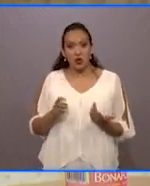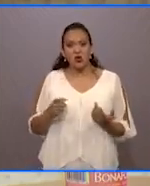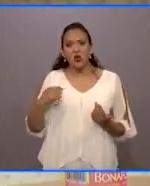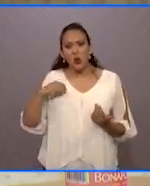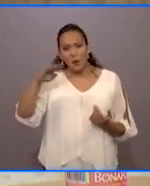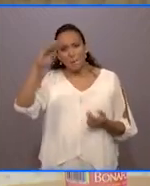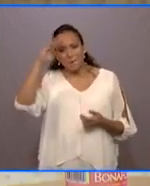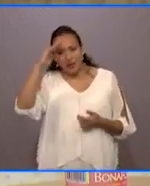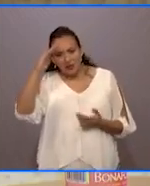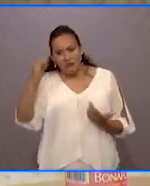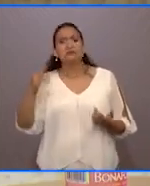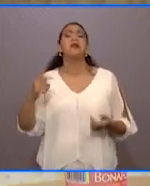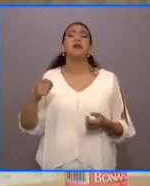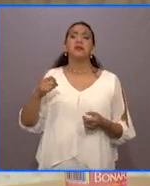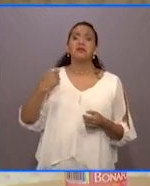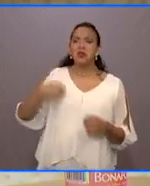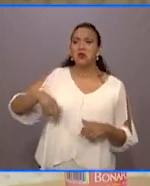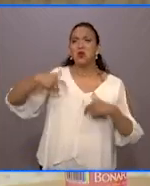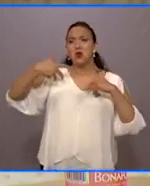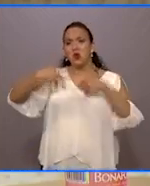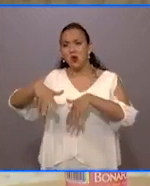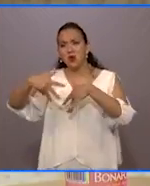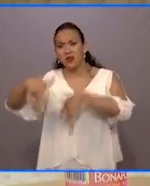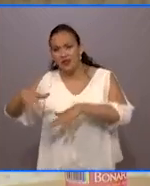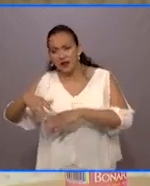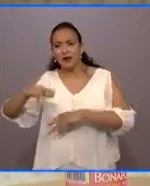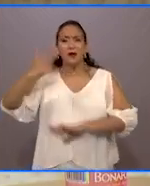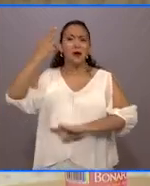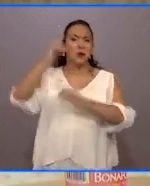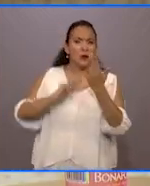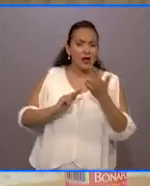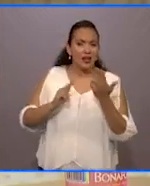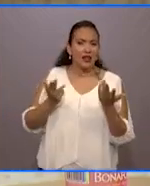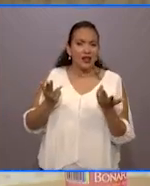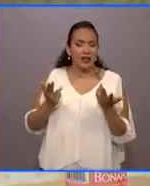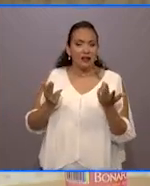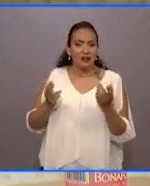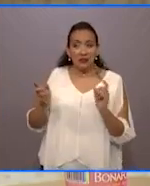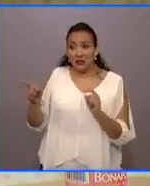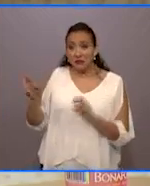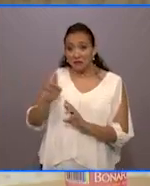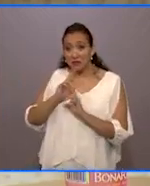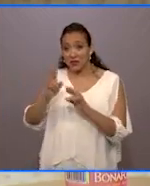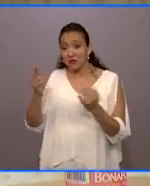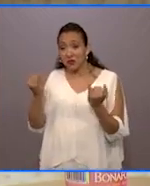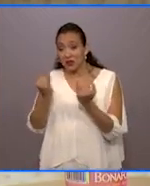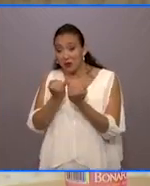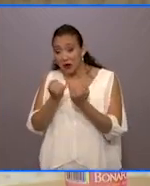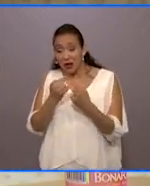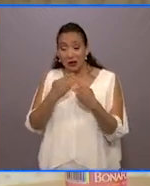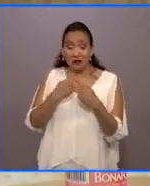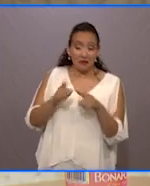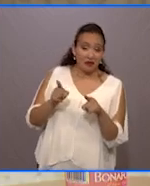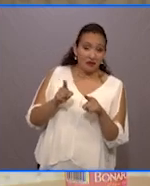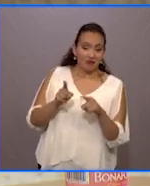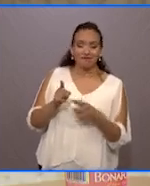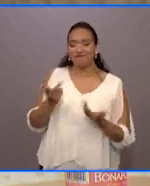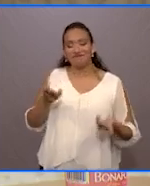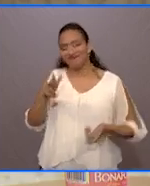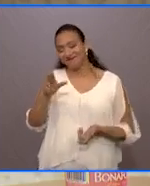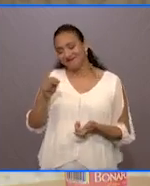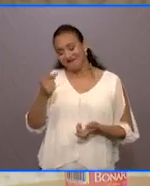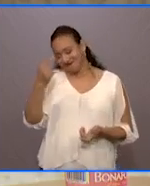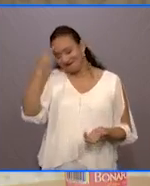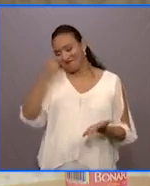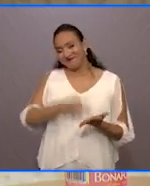estoy convencido de que no. Creo que hubiéramos perdido de diferente manera, eso sí creo. Lo digo en primera persona porque con esto estoy